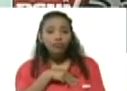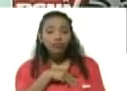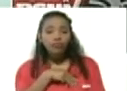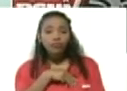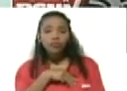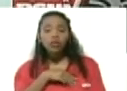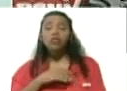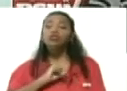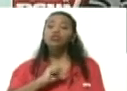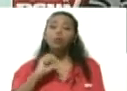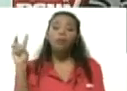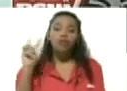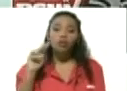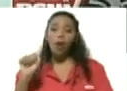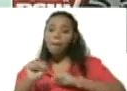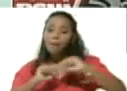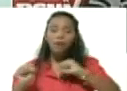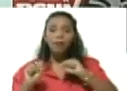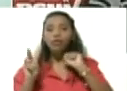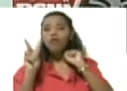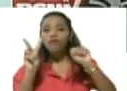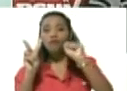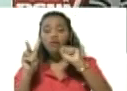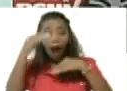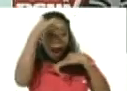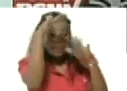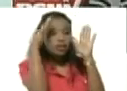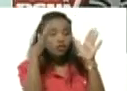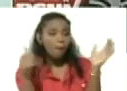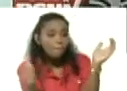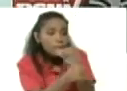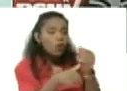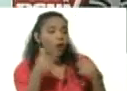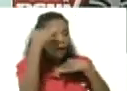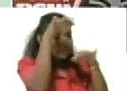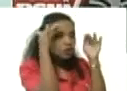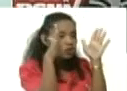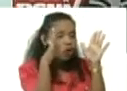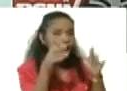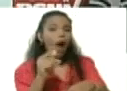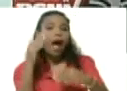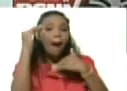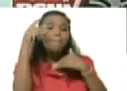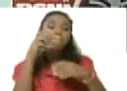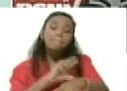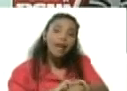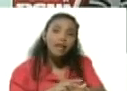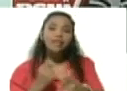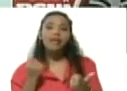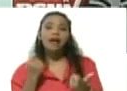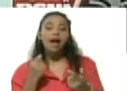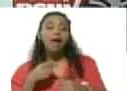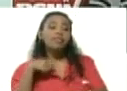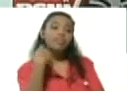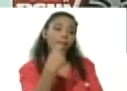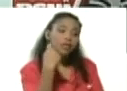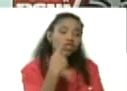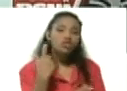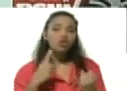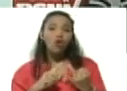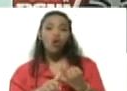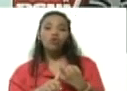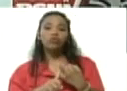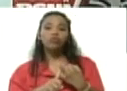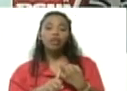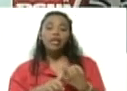Somos Venezuela, el movimiento Somos Venezuela, pueda atenderlo, los casos de atención médica, los casos de atención de pensiones, los casos